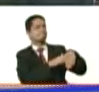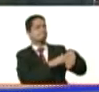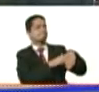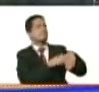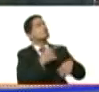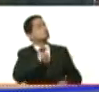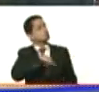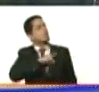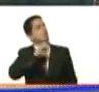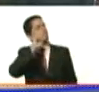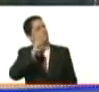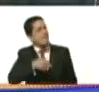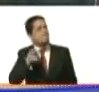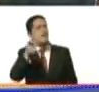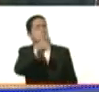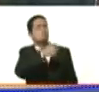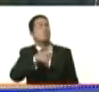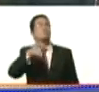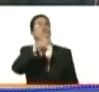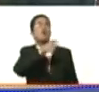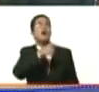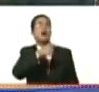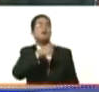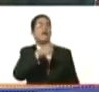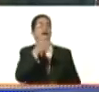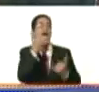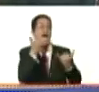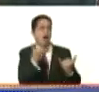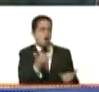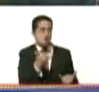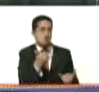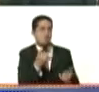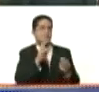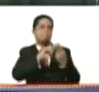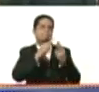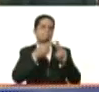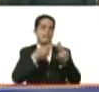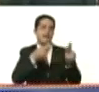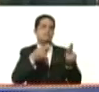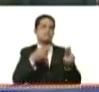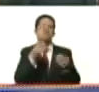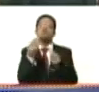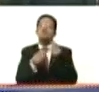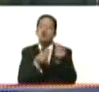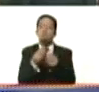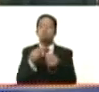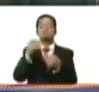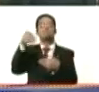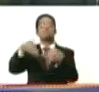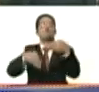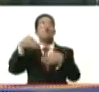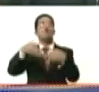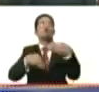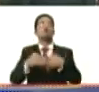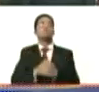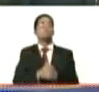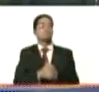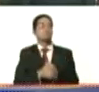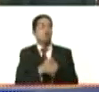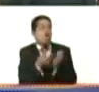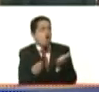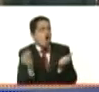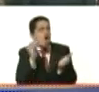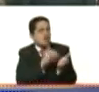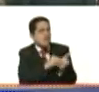tenemos que buscar el camino pacífico, democrático, como único camino. Ni una gota de sangre más,